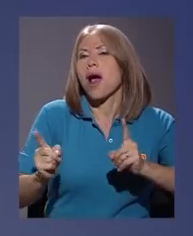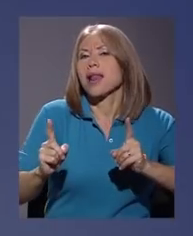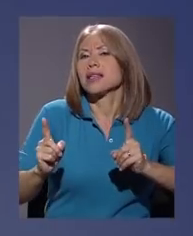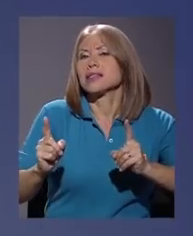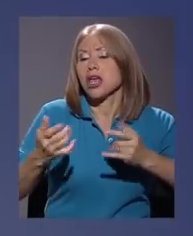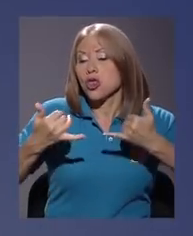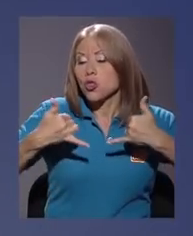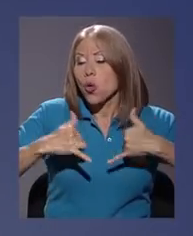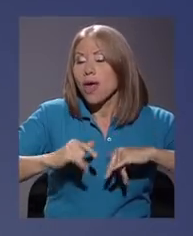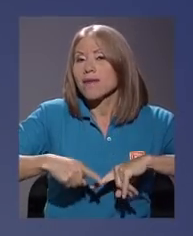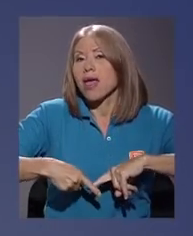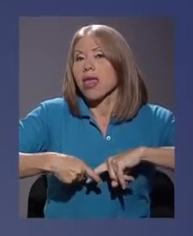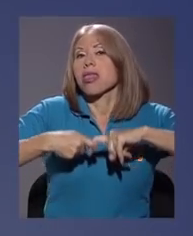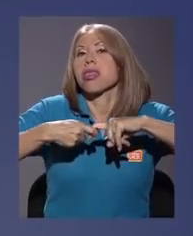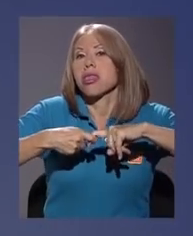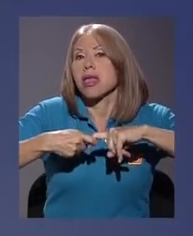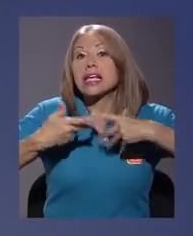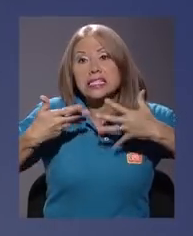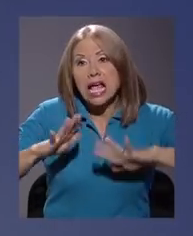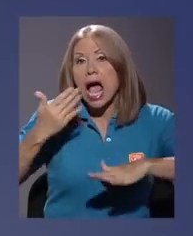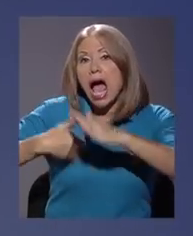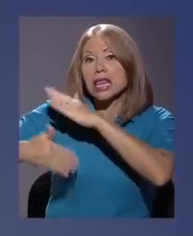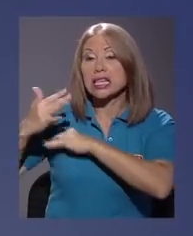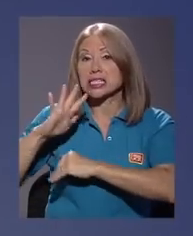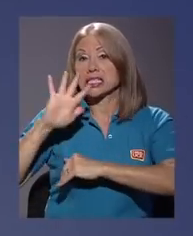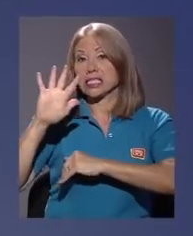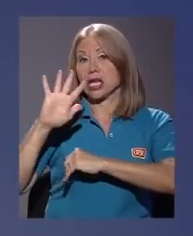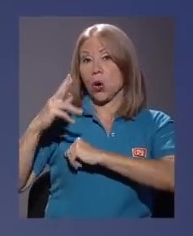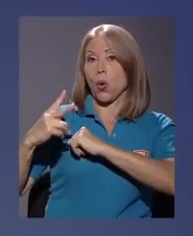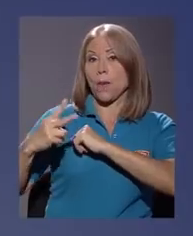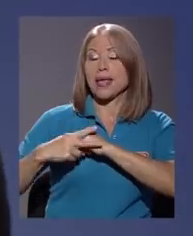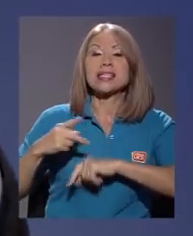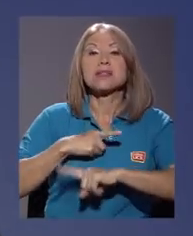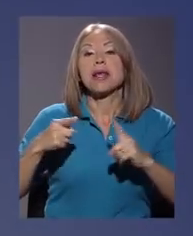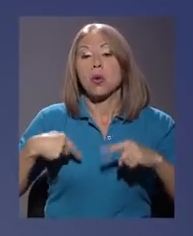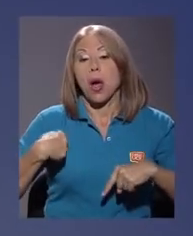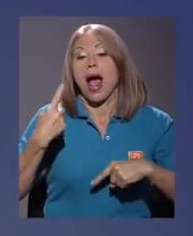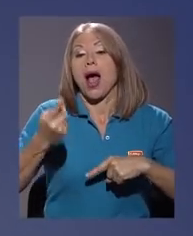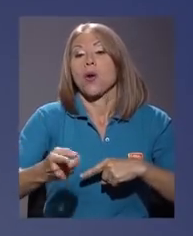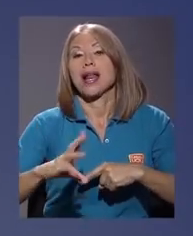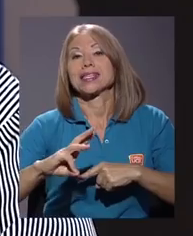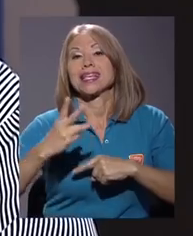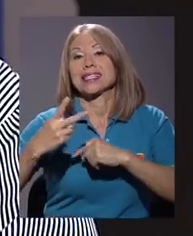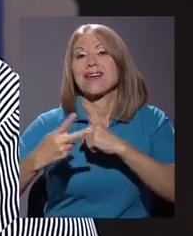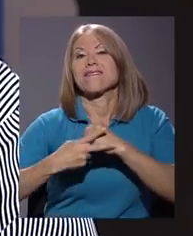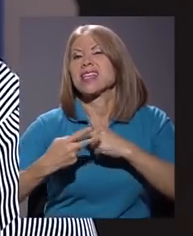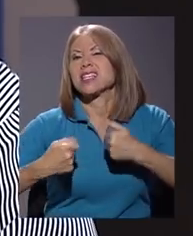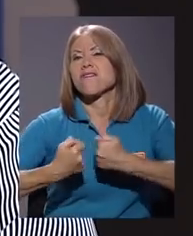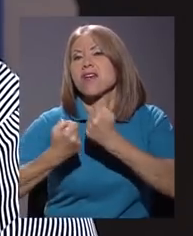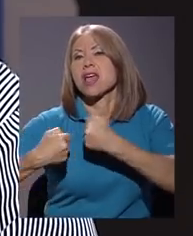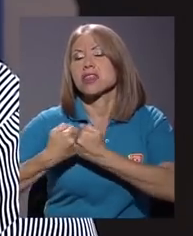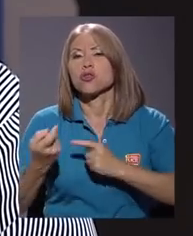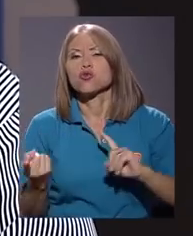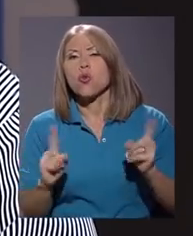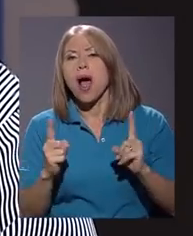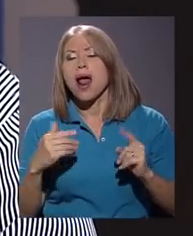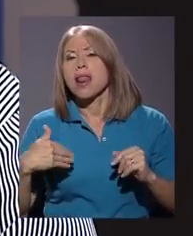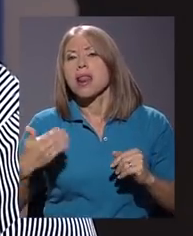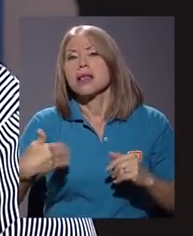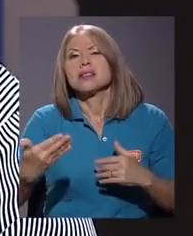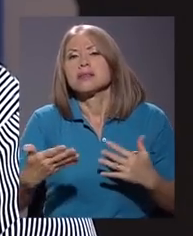superado con éxito cinco ediciones eh Cuáles retos subsisten para esta sexta y para las que vienen bueno los los